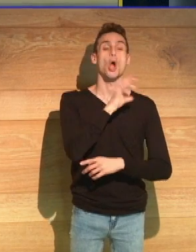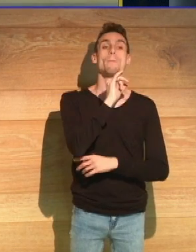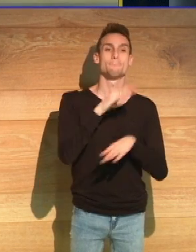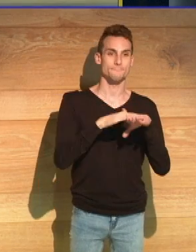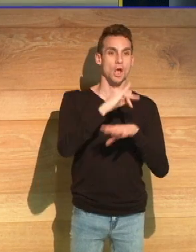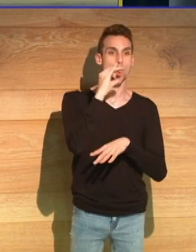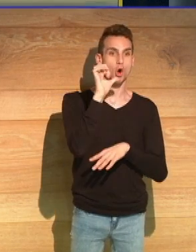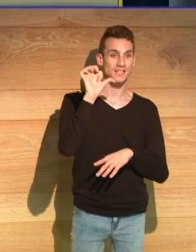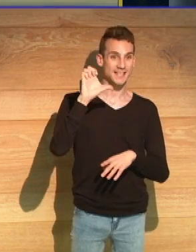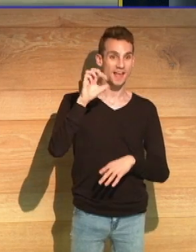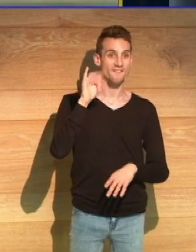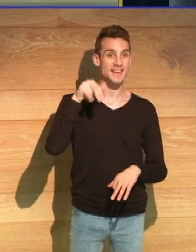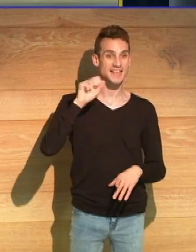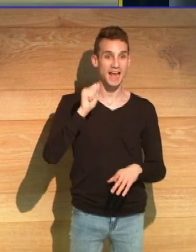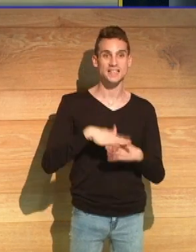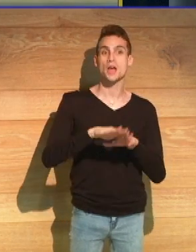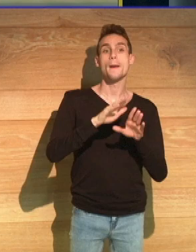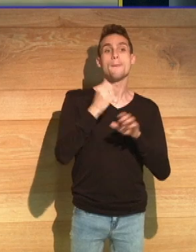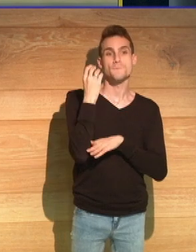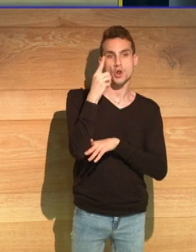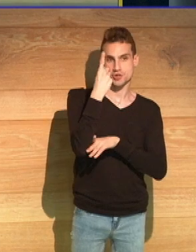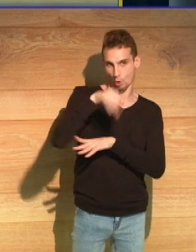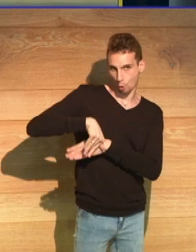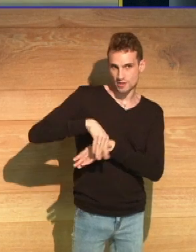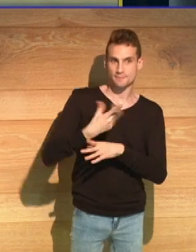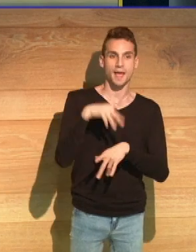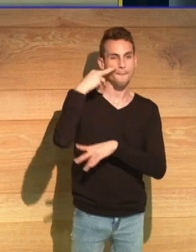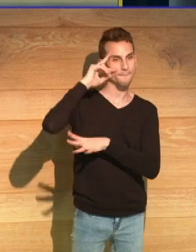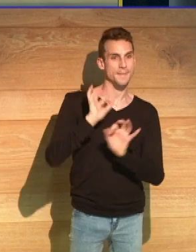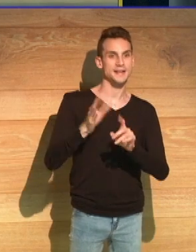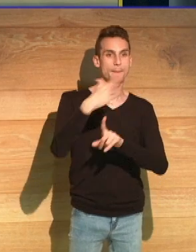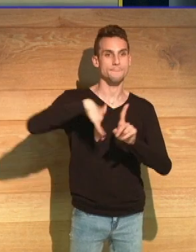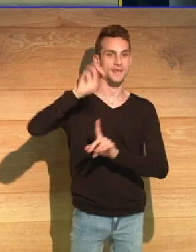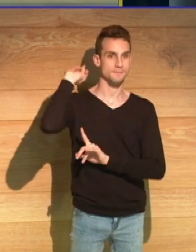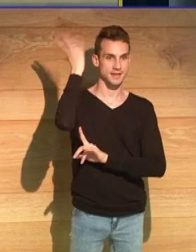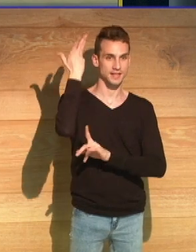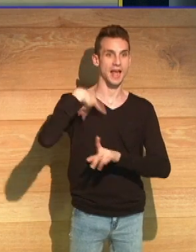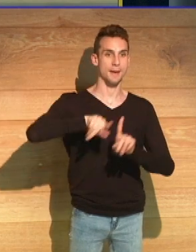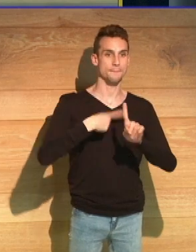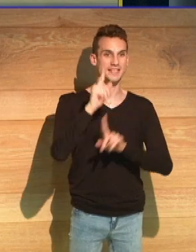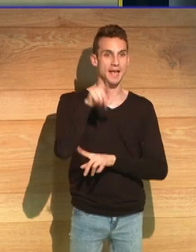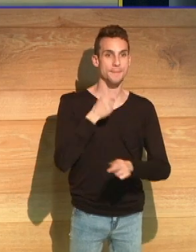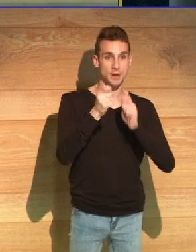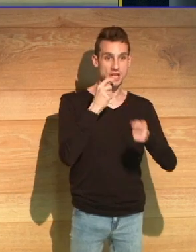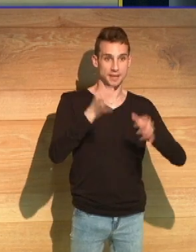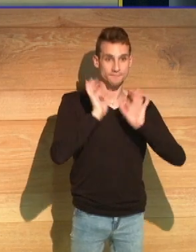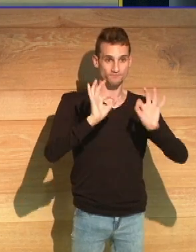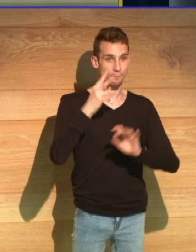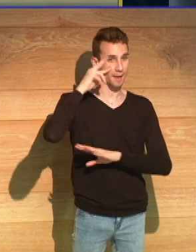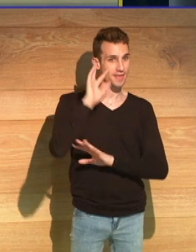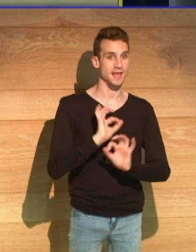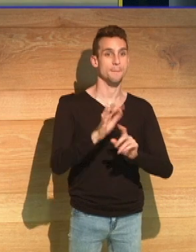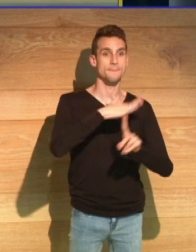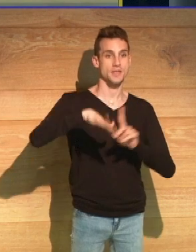Josefina Maestre es nuestra última ponente, experta medioambiental y periodista especializada en información ambiental.